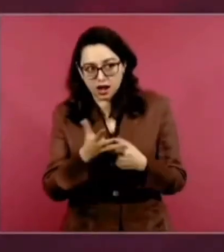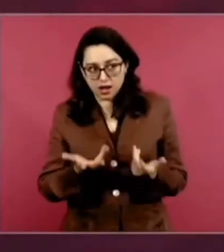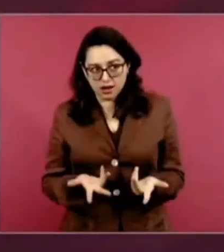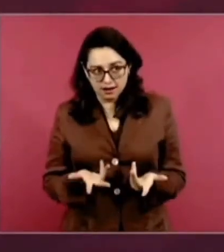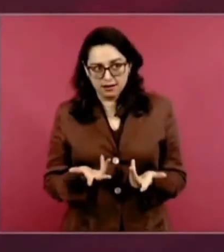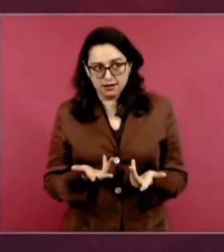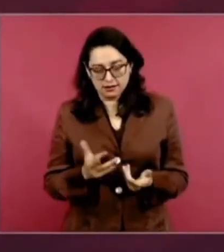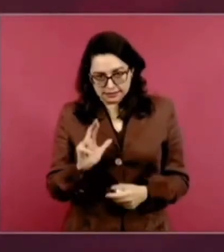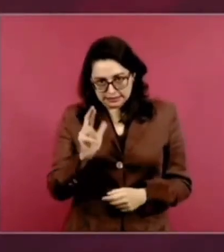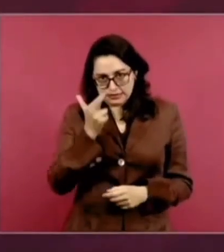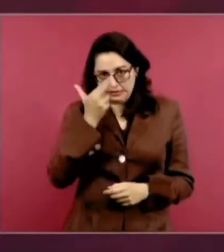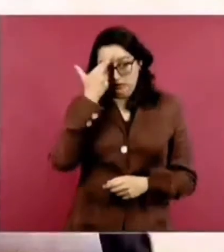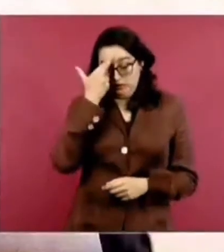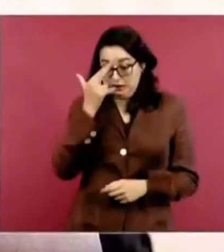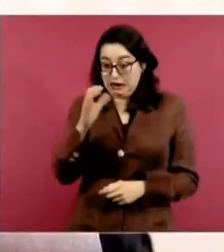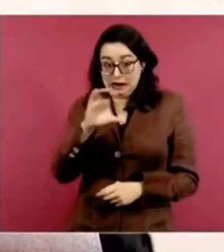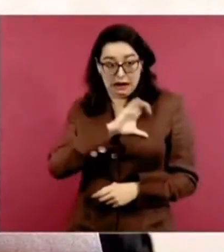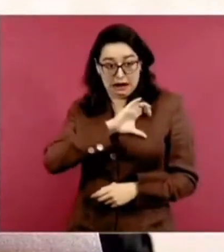Así.